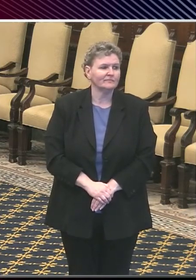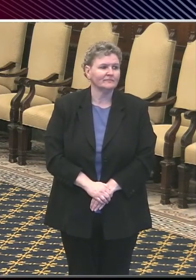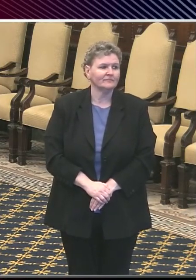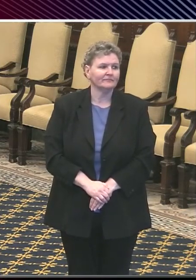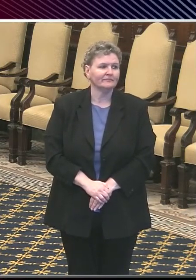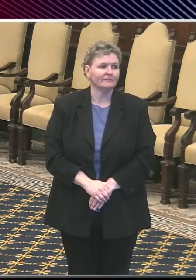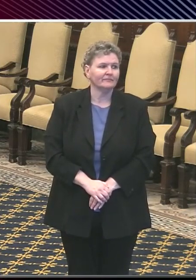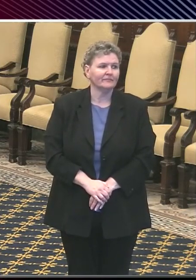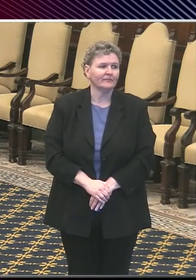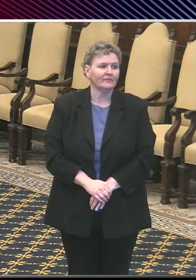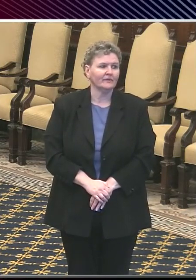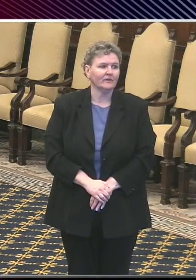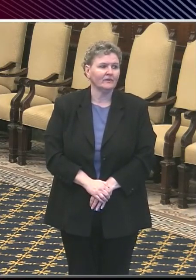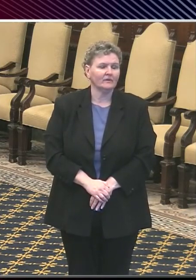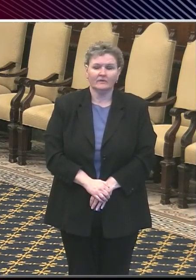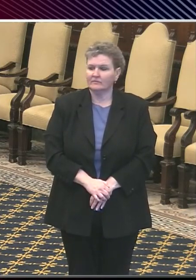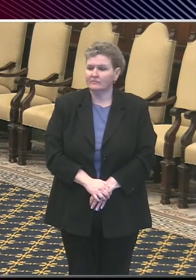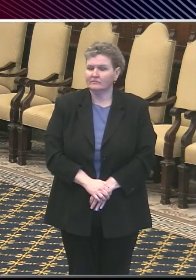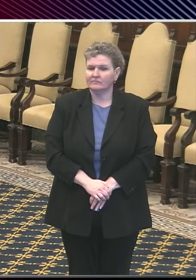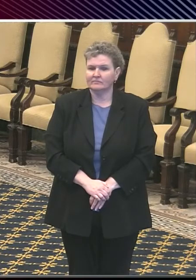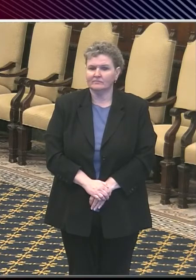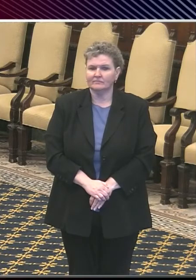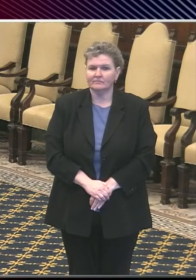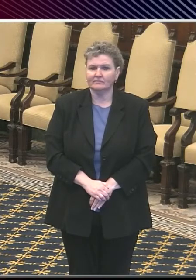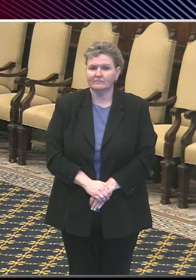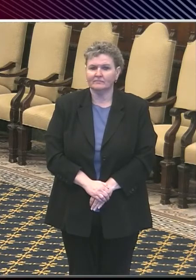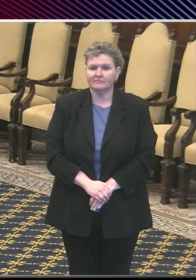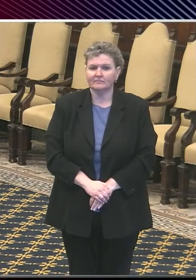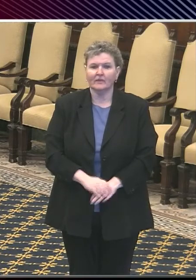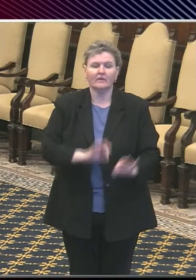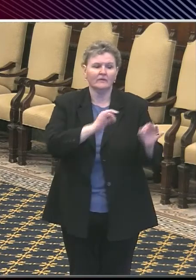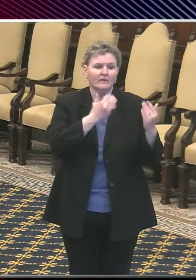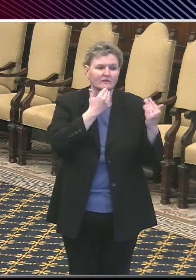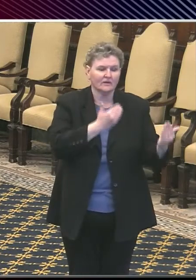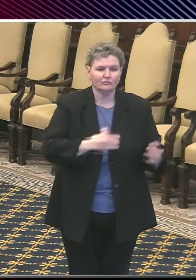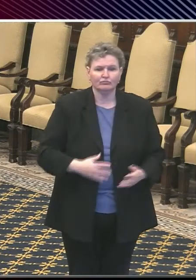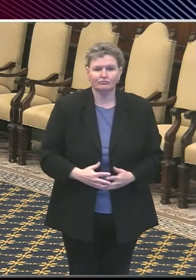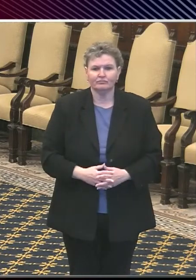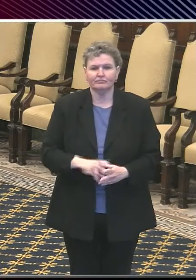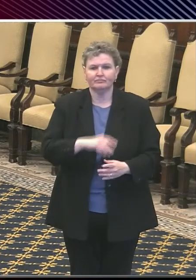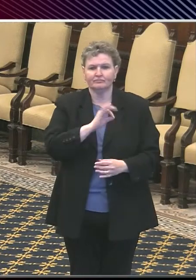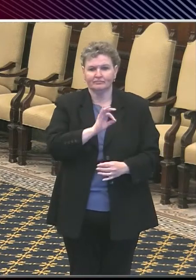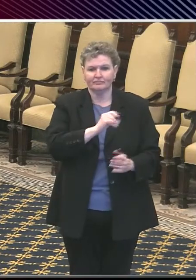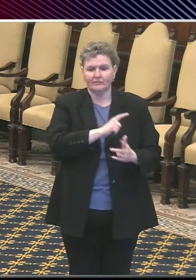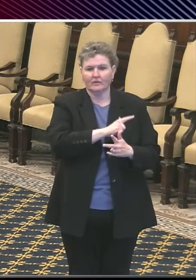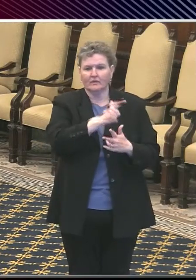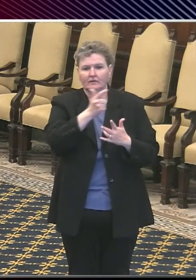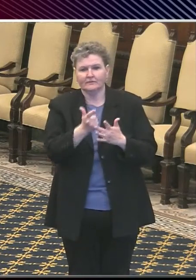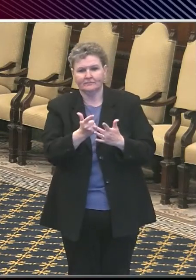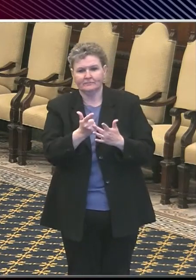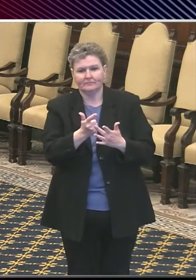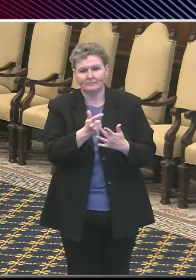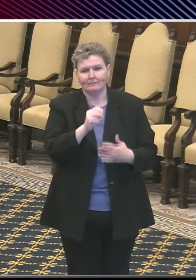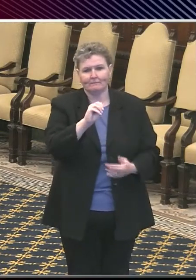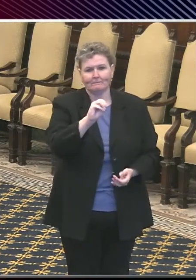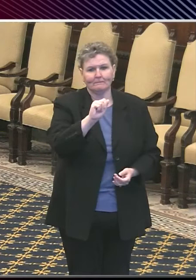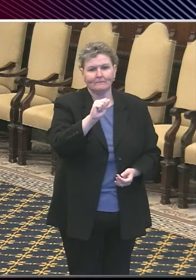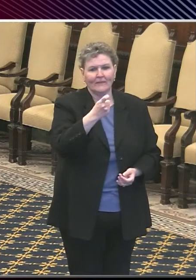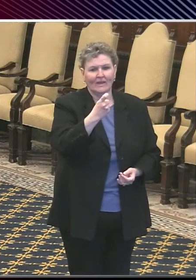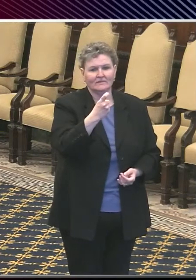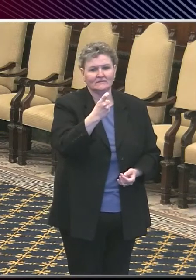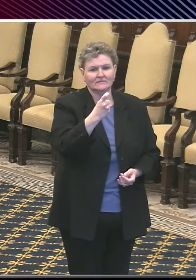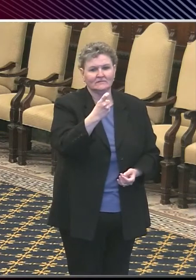por último, last, ¿cuántos casos positivos exactamente fueron que surgieron en aquel caso de